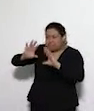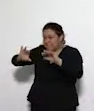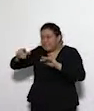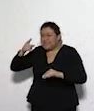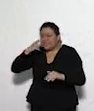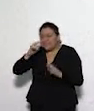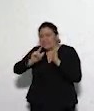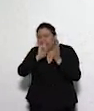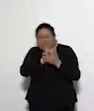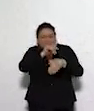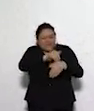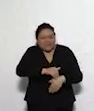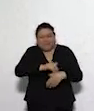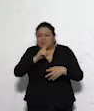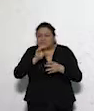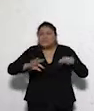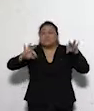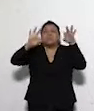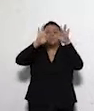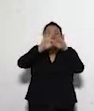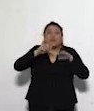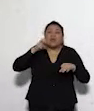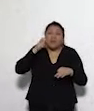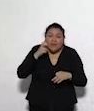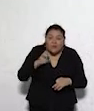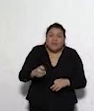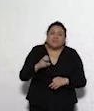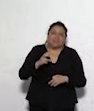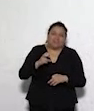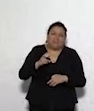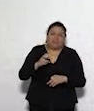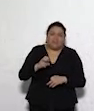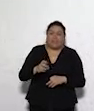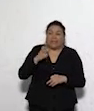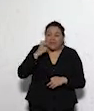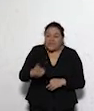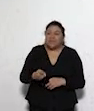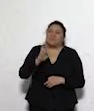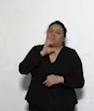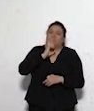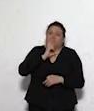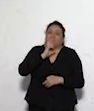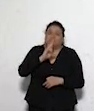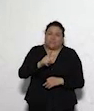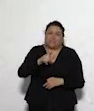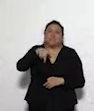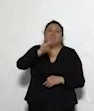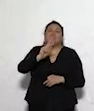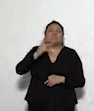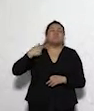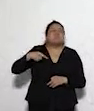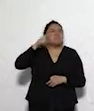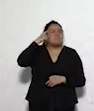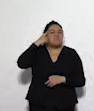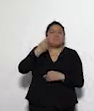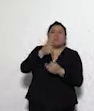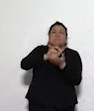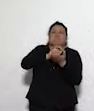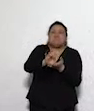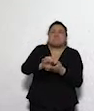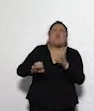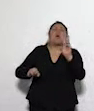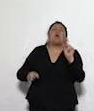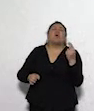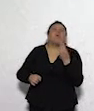de la legalidad y de los derechos humanos, ha demostrado ser una inversión muy poco redituable, que ha